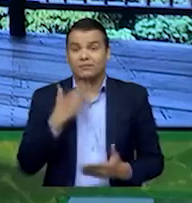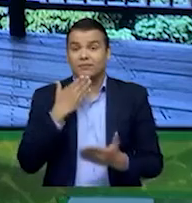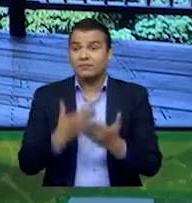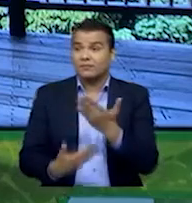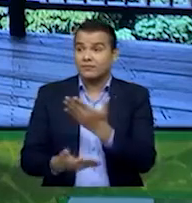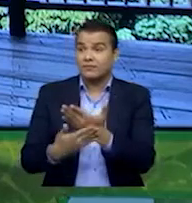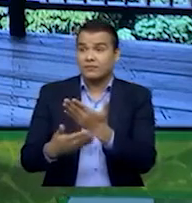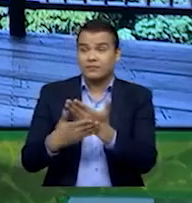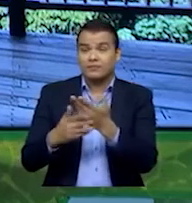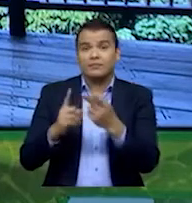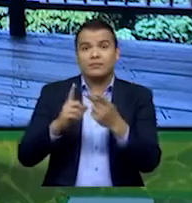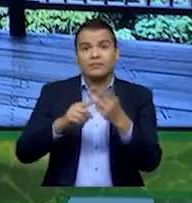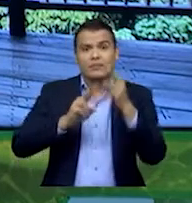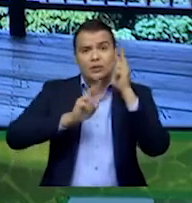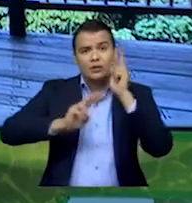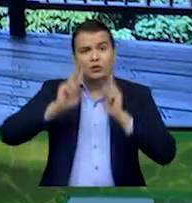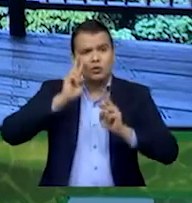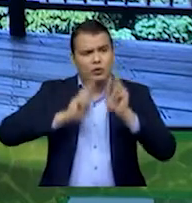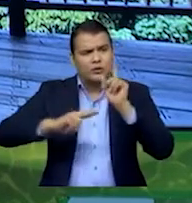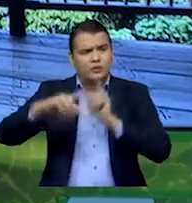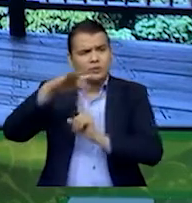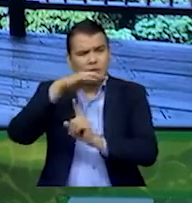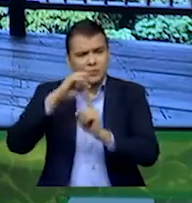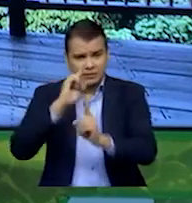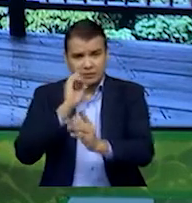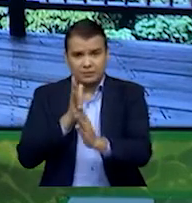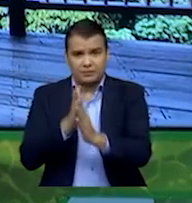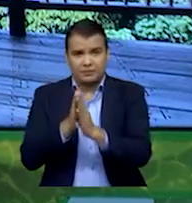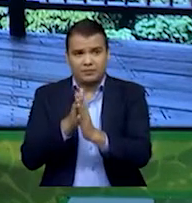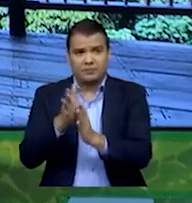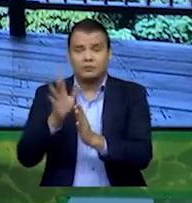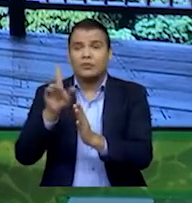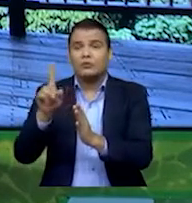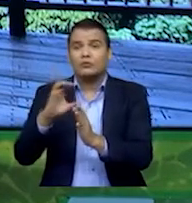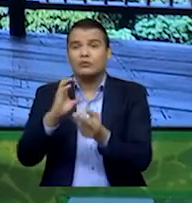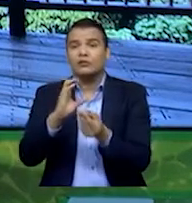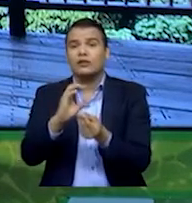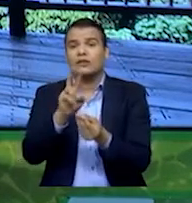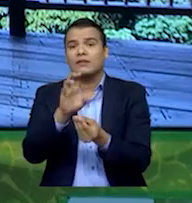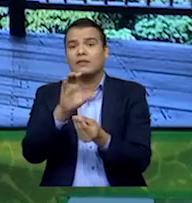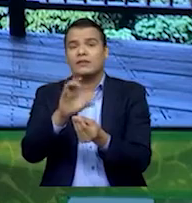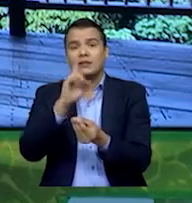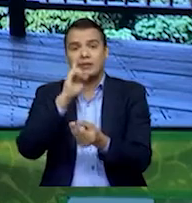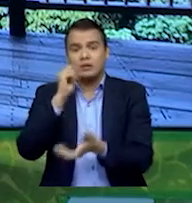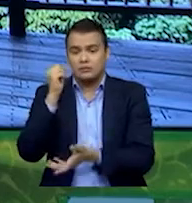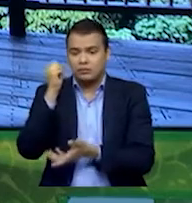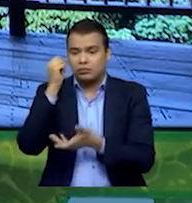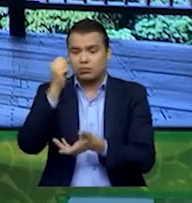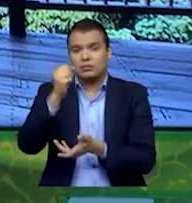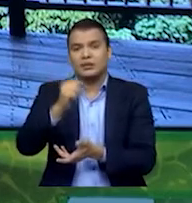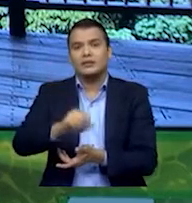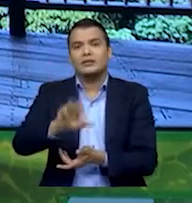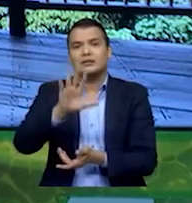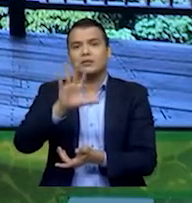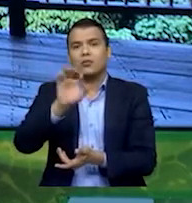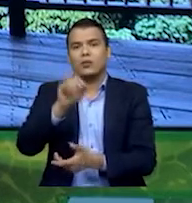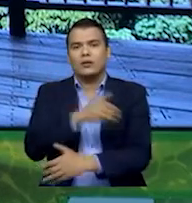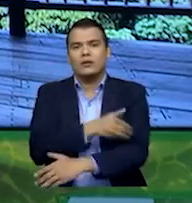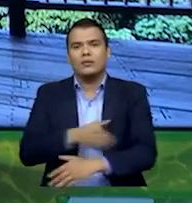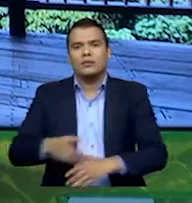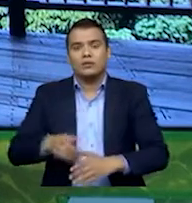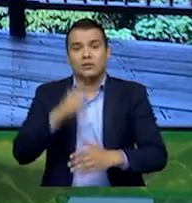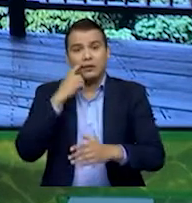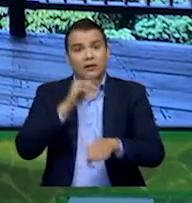y hablando de ecoturismo gracias a una inversión de 50 millones de pesos se busca impulsar el ecoturismo y la conservación en el